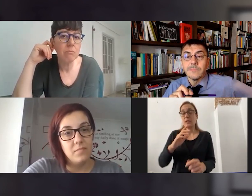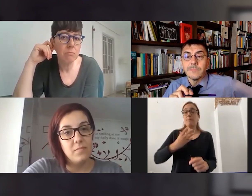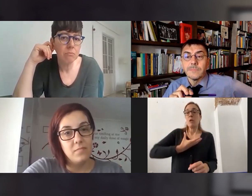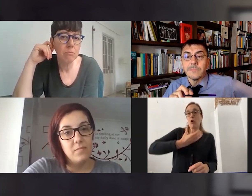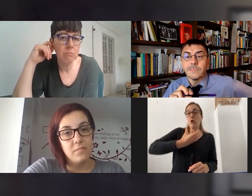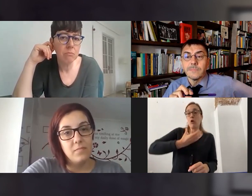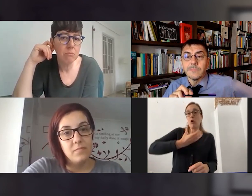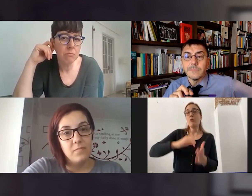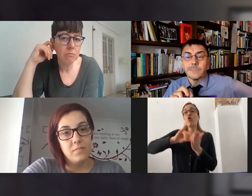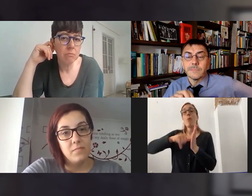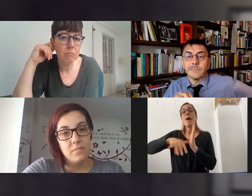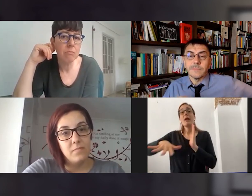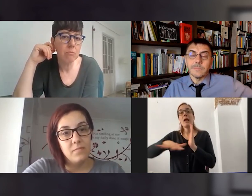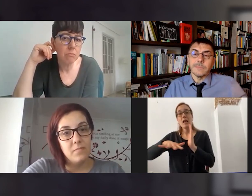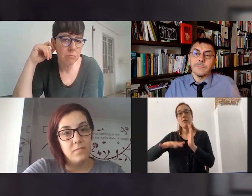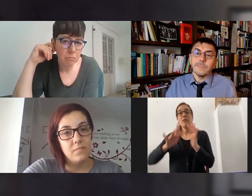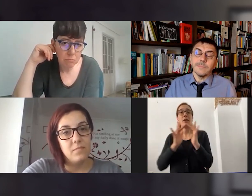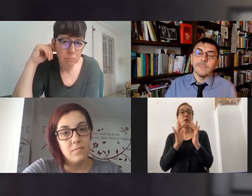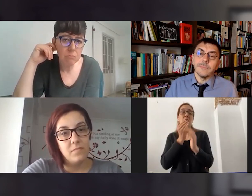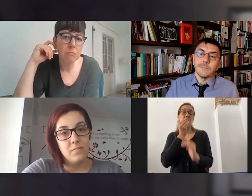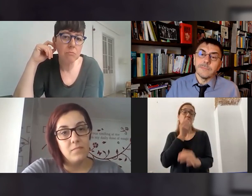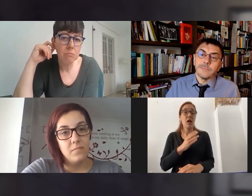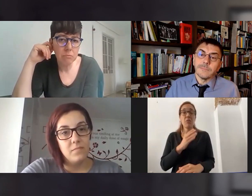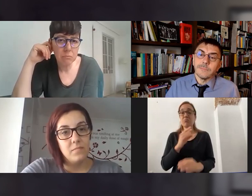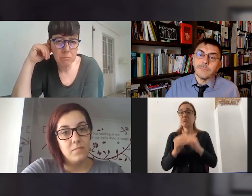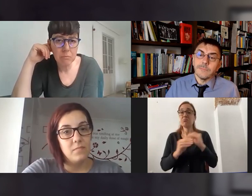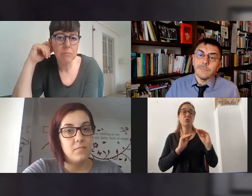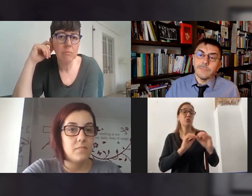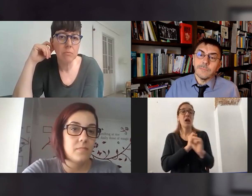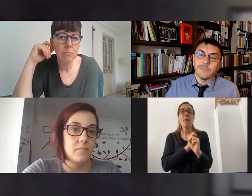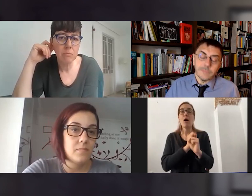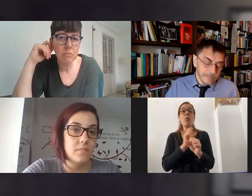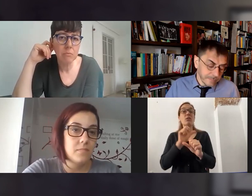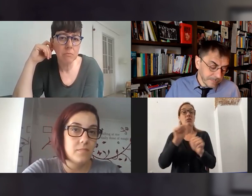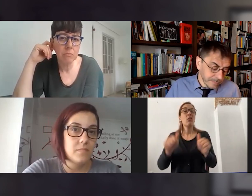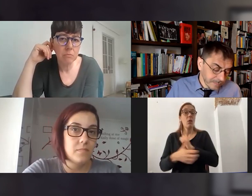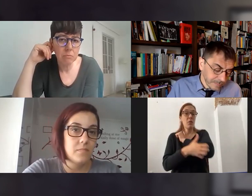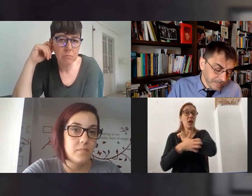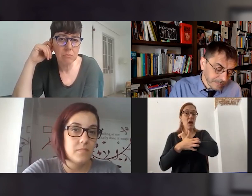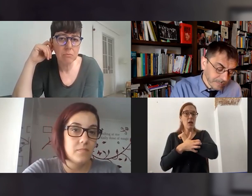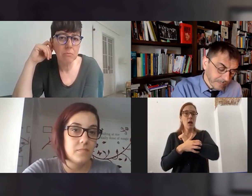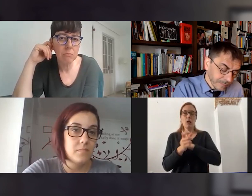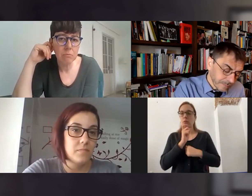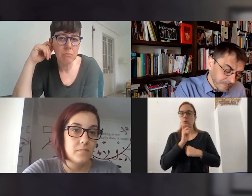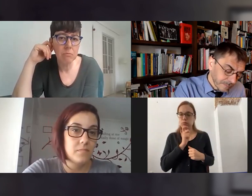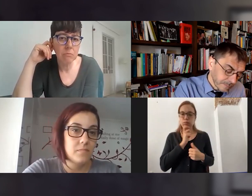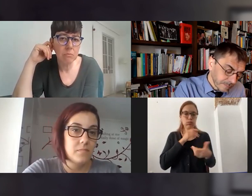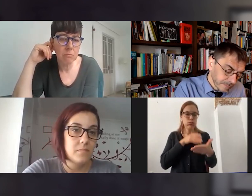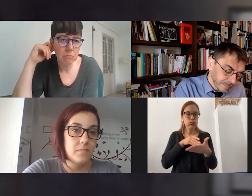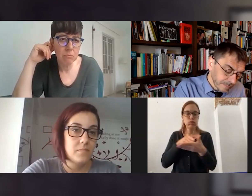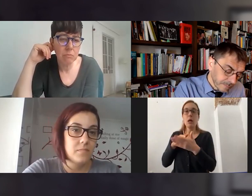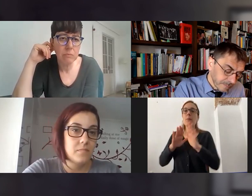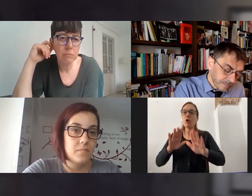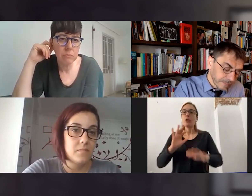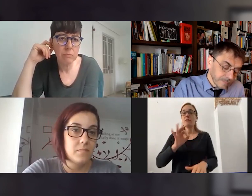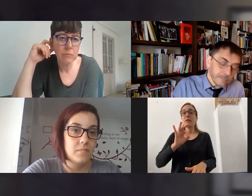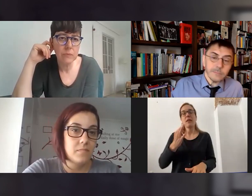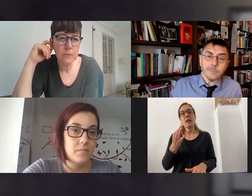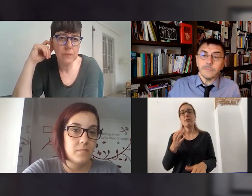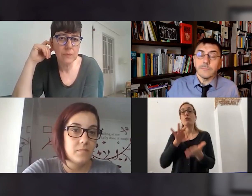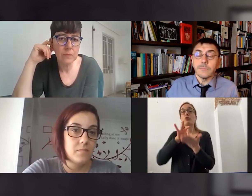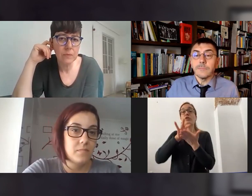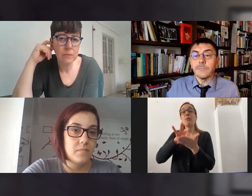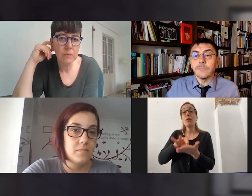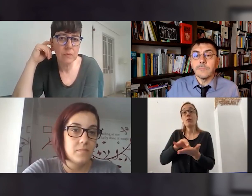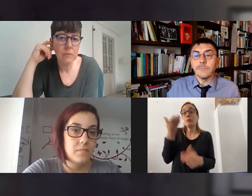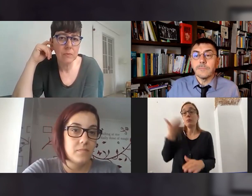es buena. Es decir, hacen su trabajo, además, de forma muy precaria, con muchísimas dificultades, pero también es verdad que dan un servicio esencial, un